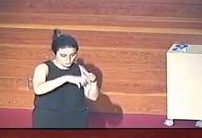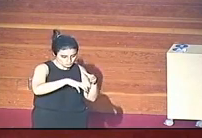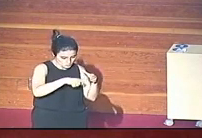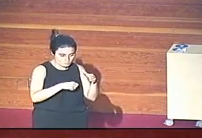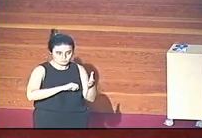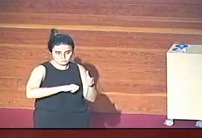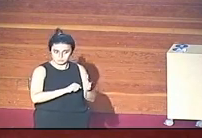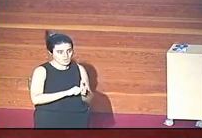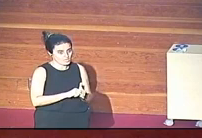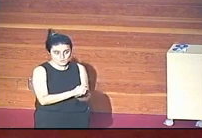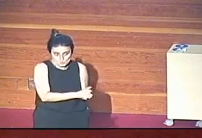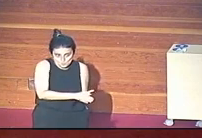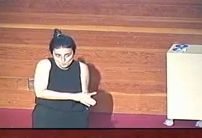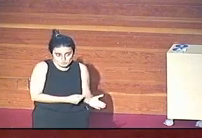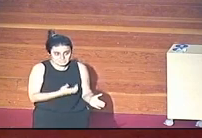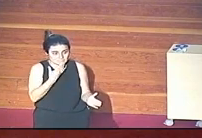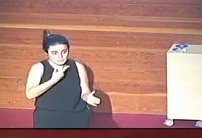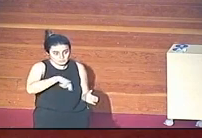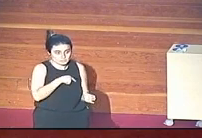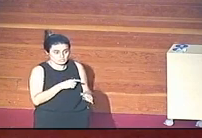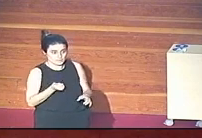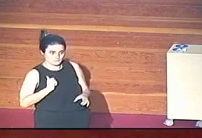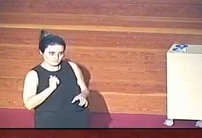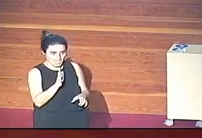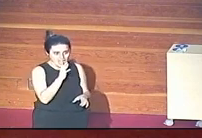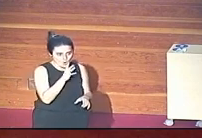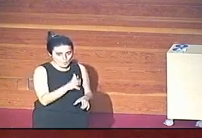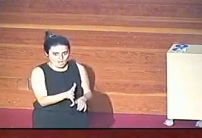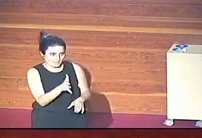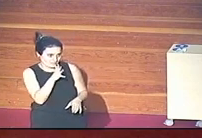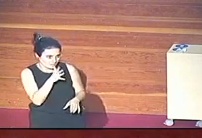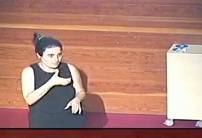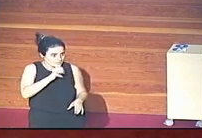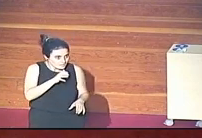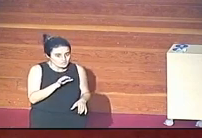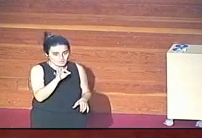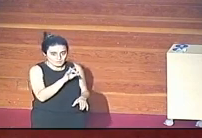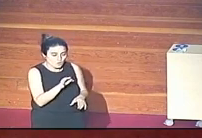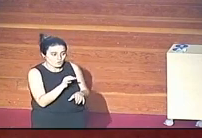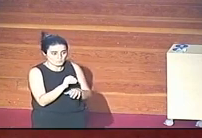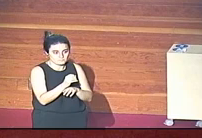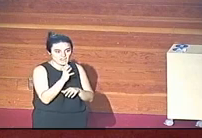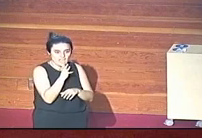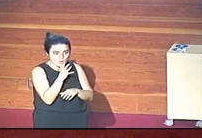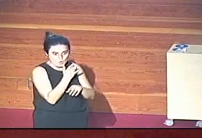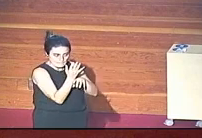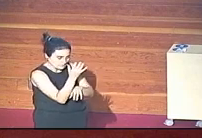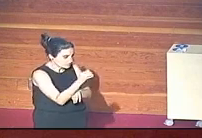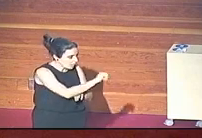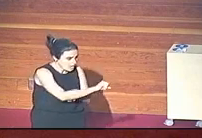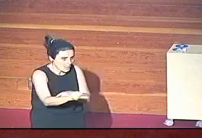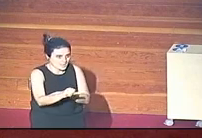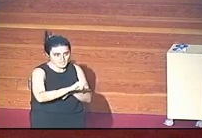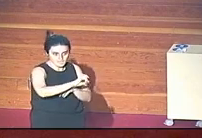sacamos mucha más agua para regadíos o para vida para beber agua potable o para regar lo que lo que tengamos alrededor y